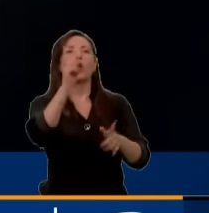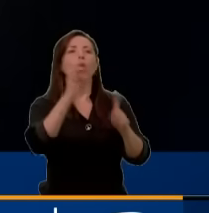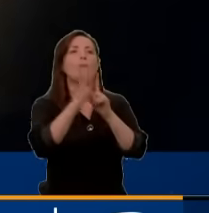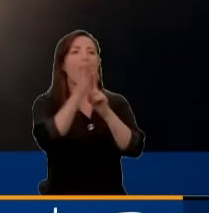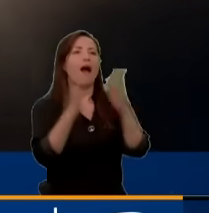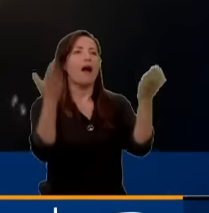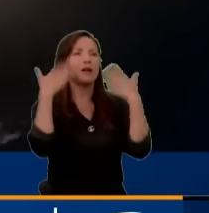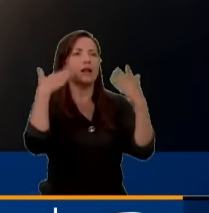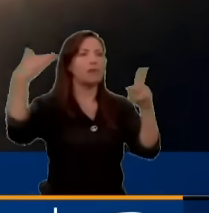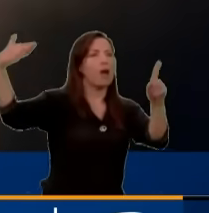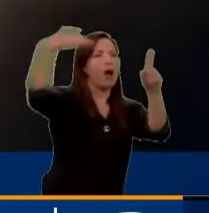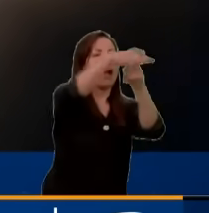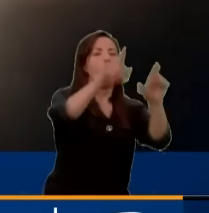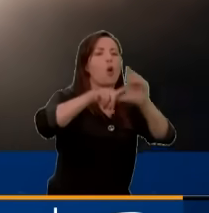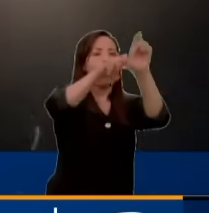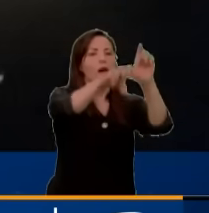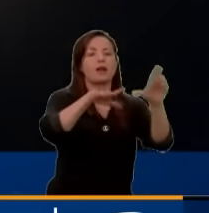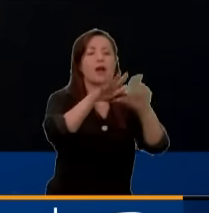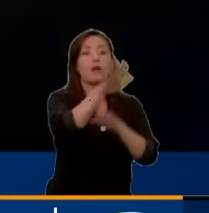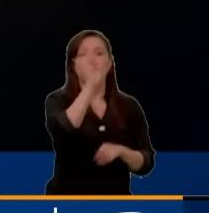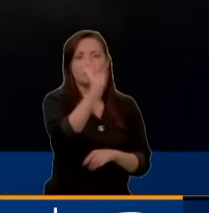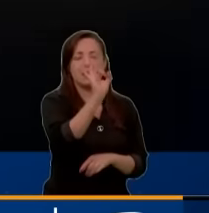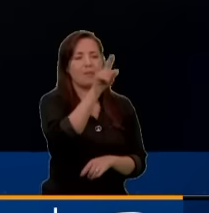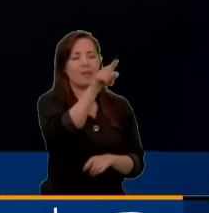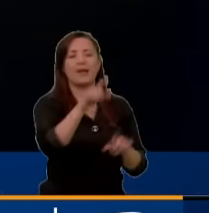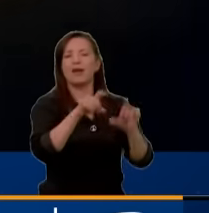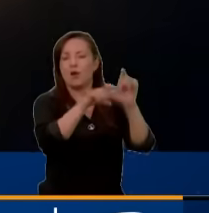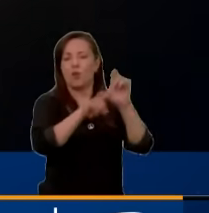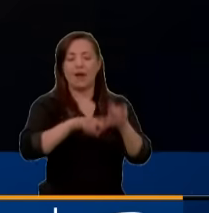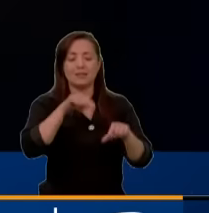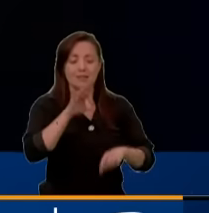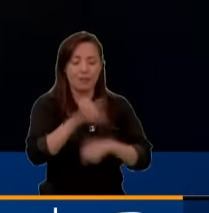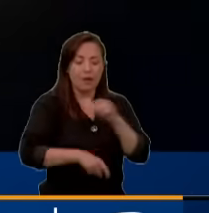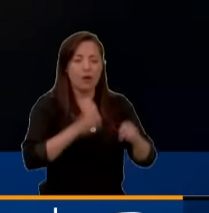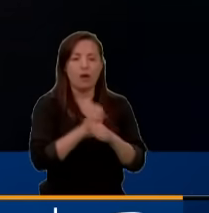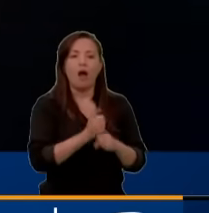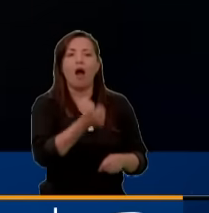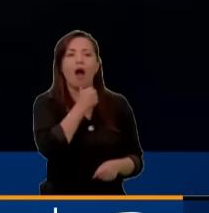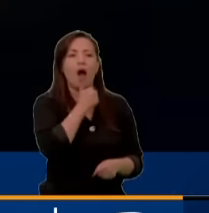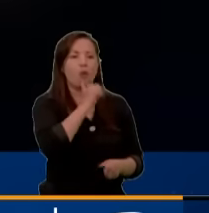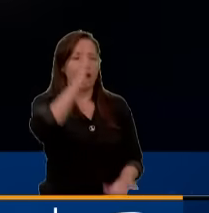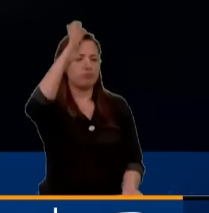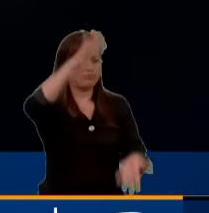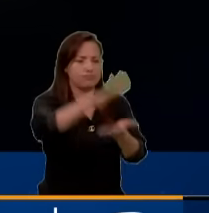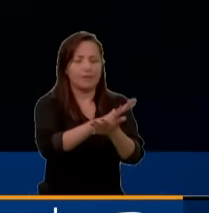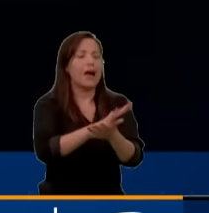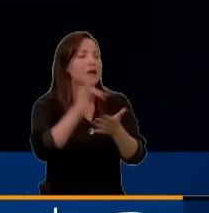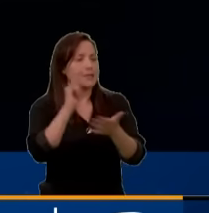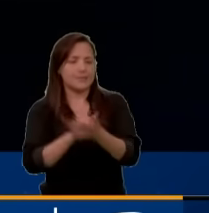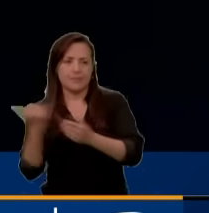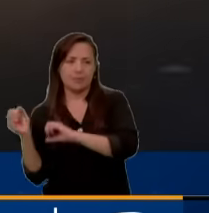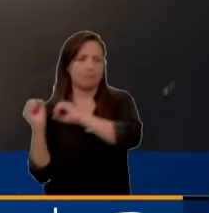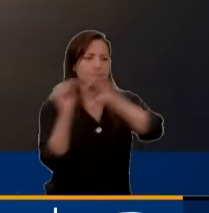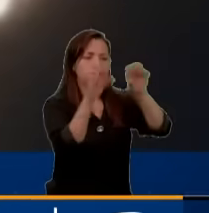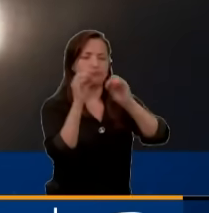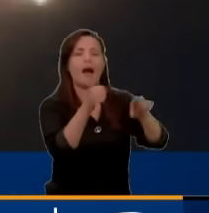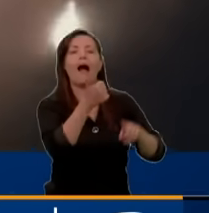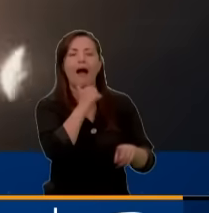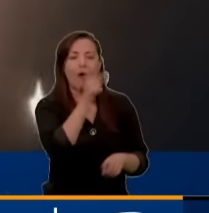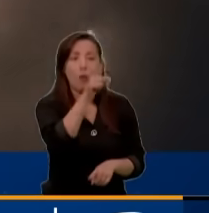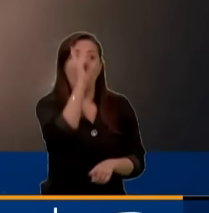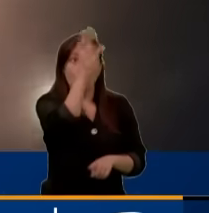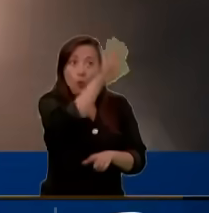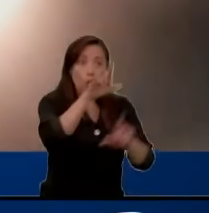La Guajira, porque normalmente La Guajira siempre en esa época del año se queda sin una gota de agua y estamos generando esas acciones, no solo en La Guajira, en todo el país.